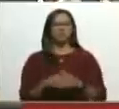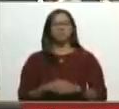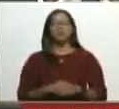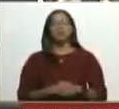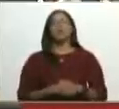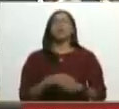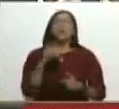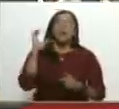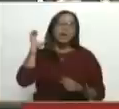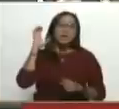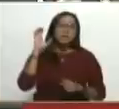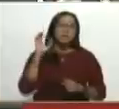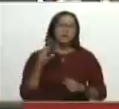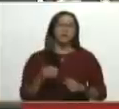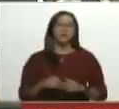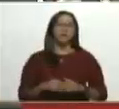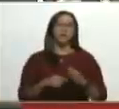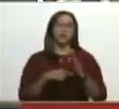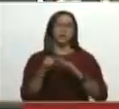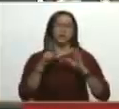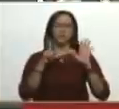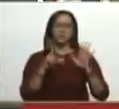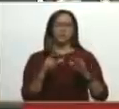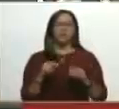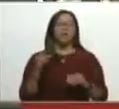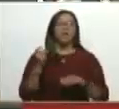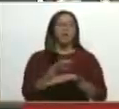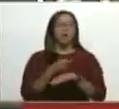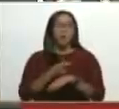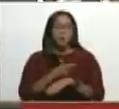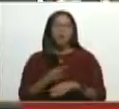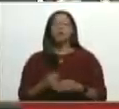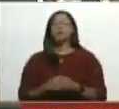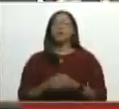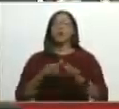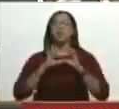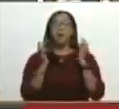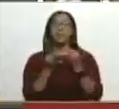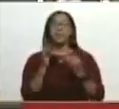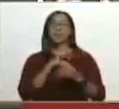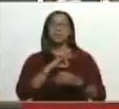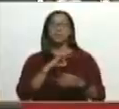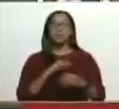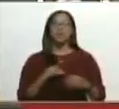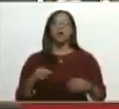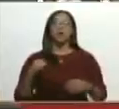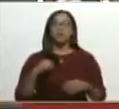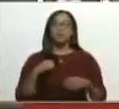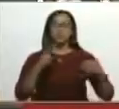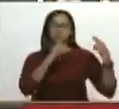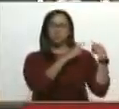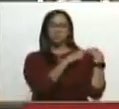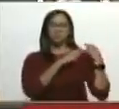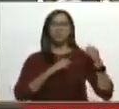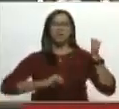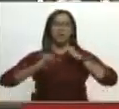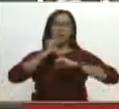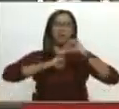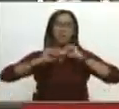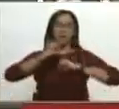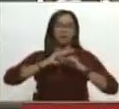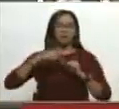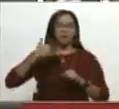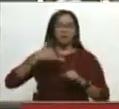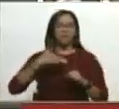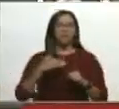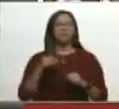Estado, el artículo 7, el Estado, las familias y la sociedad son corresponsables en la defensa y garantía de los